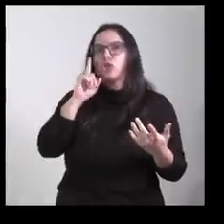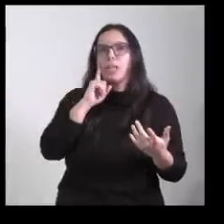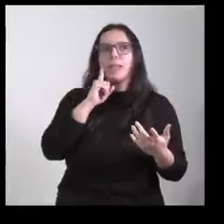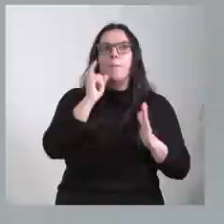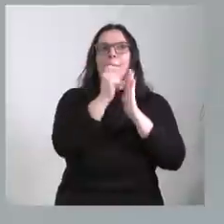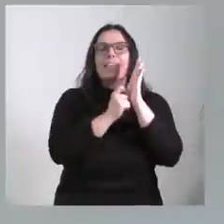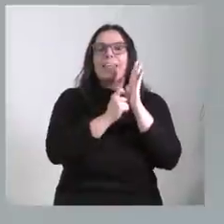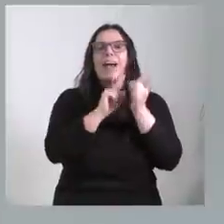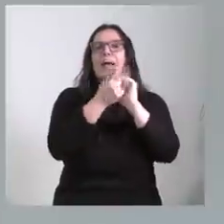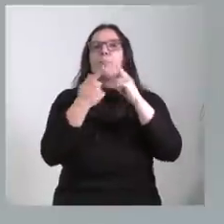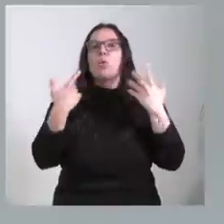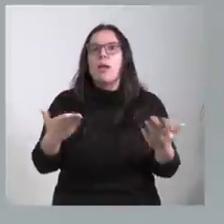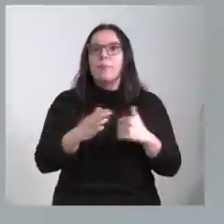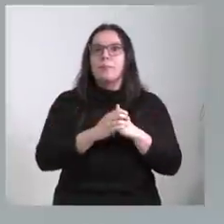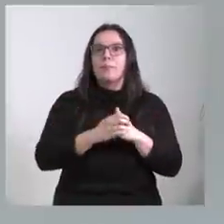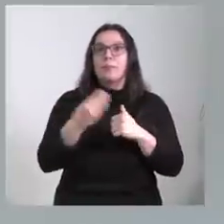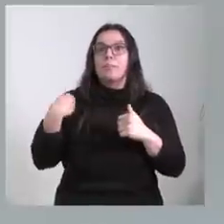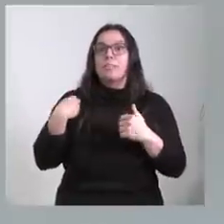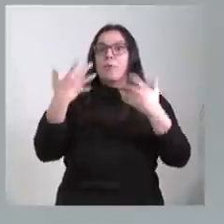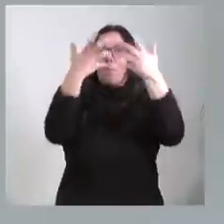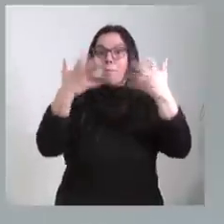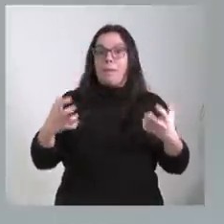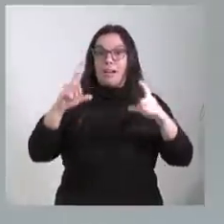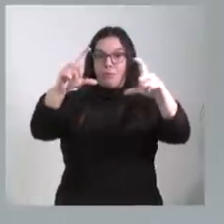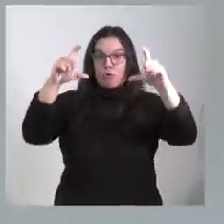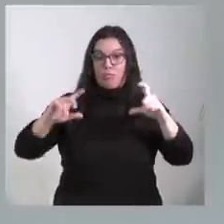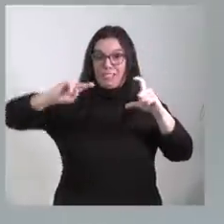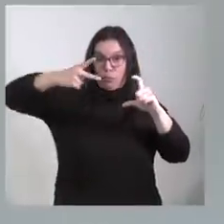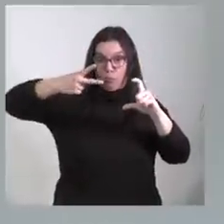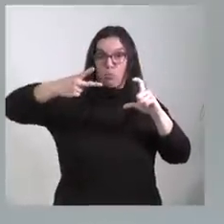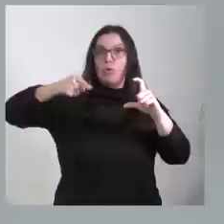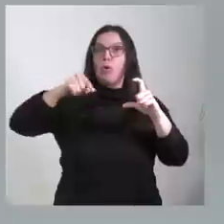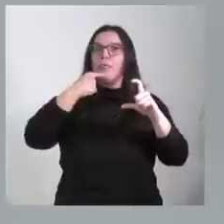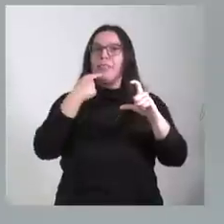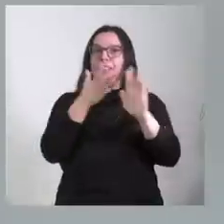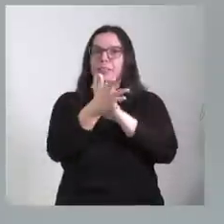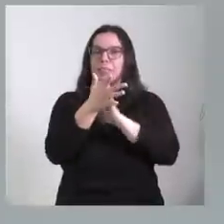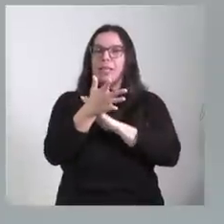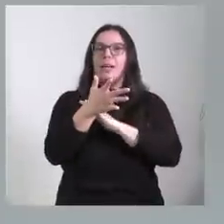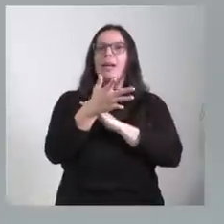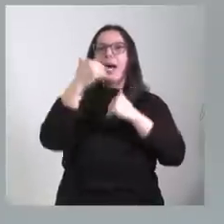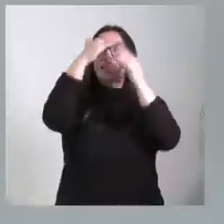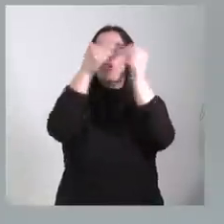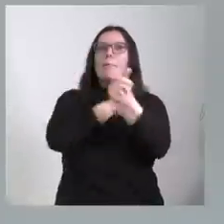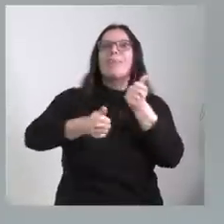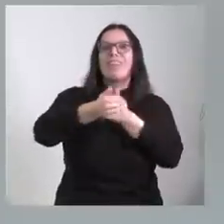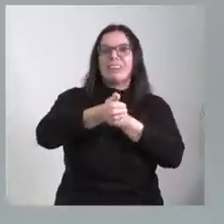medida el cambio está especificado en el párrafo segundo de la nota de prensa en el que se dice que se les va a dar una atención preferente